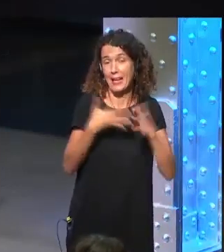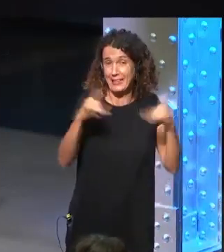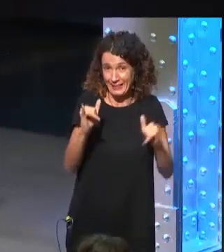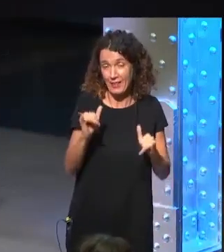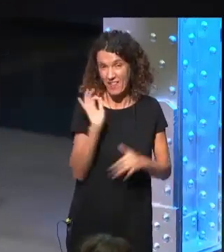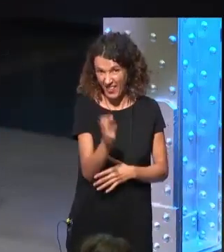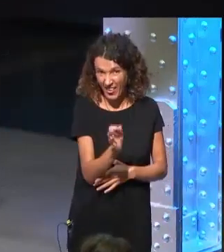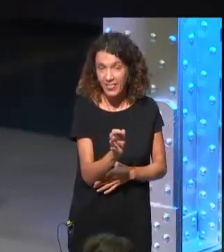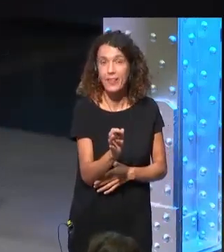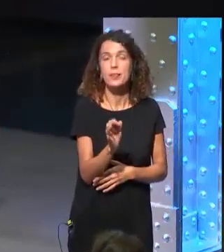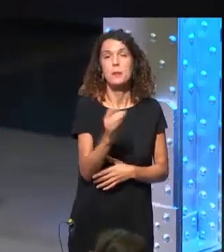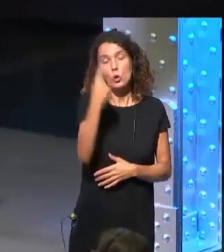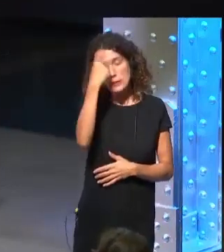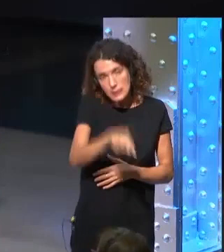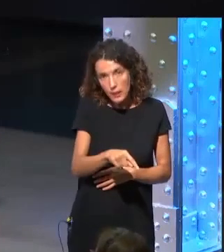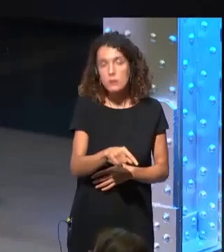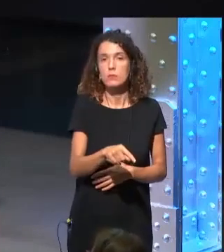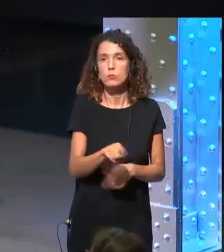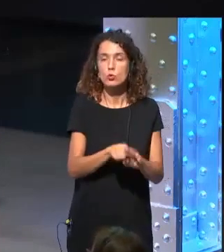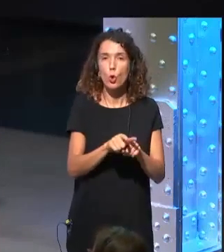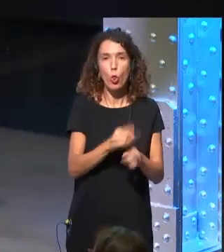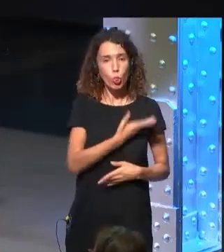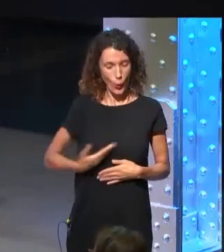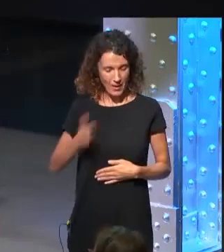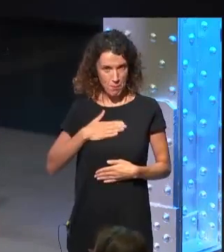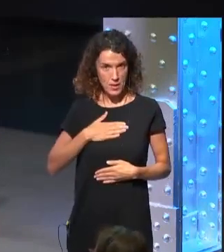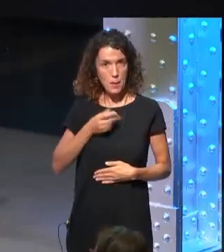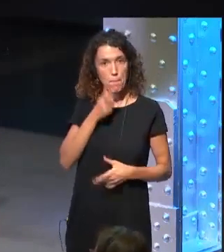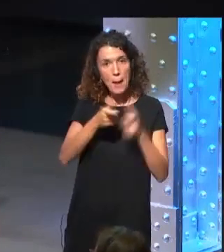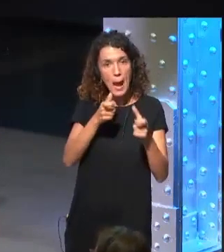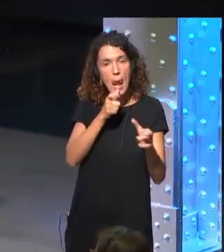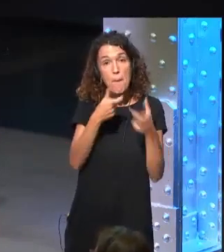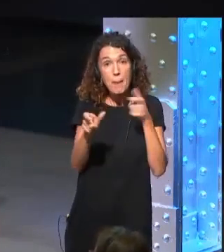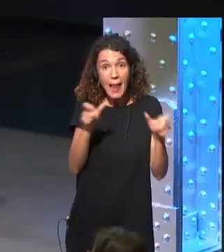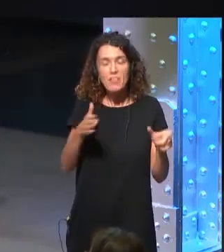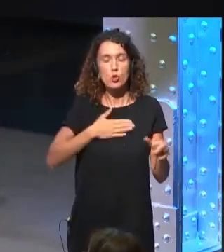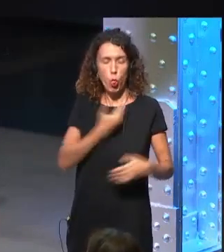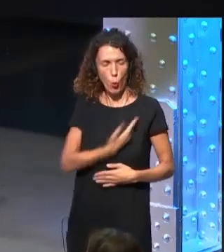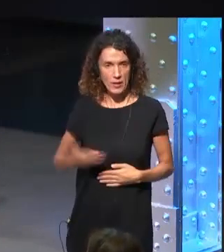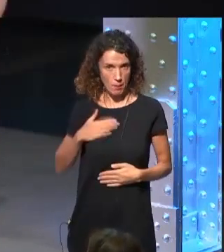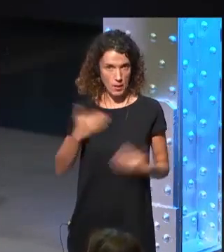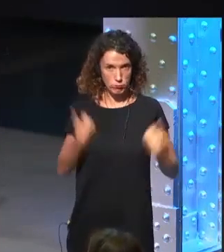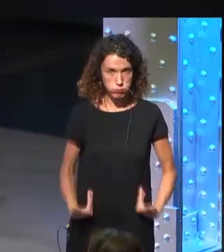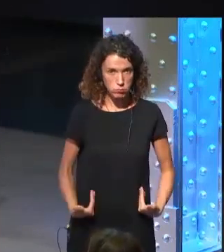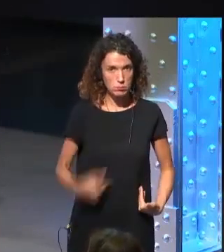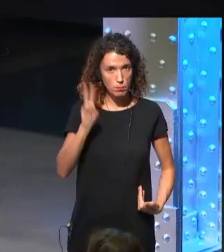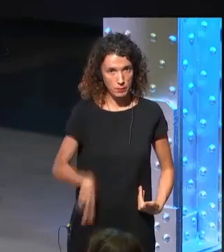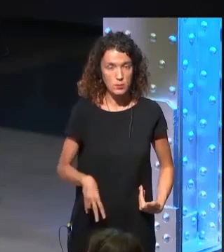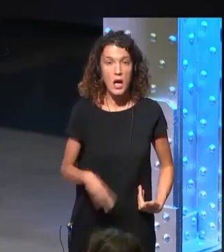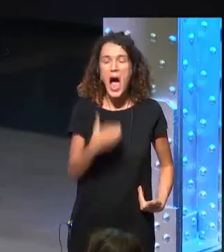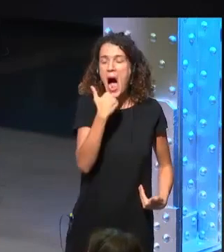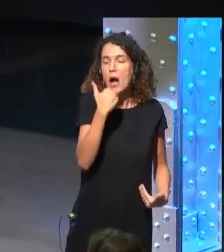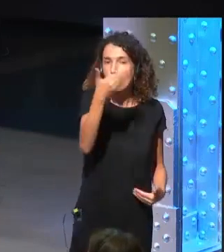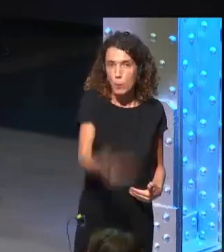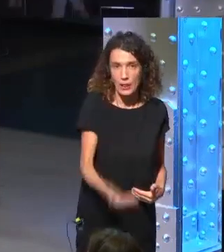verdad, pero sé que soy propietaria de mis propias palabras. Y eso es lo que creo que es